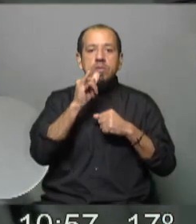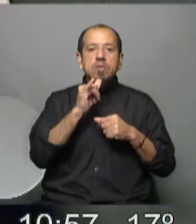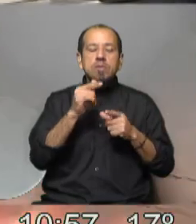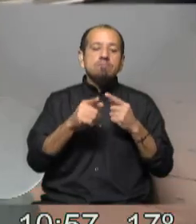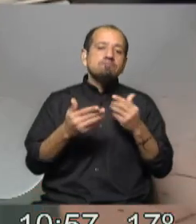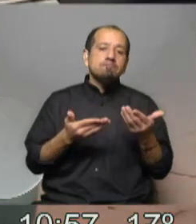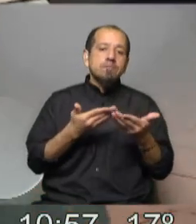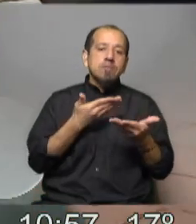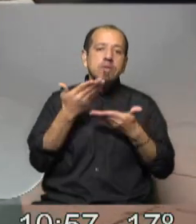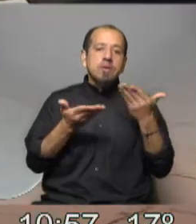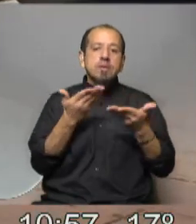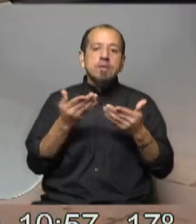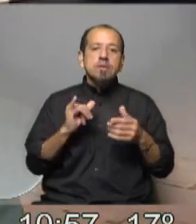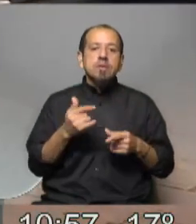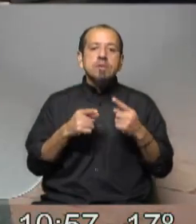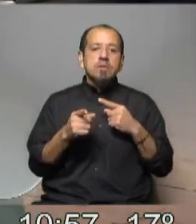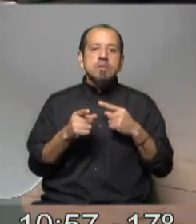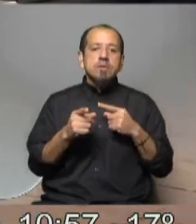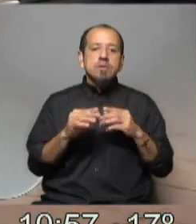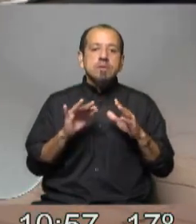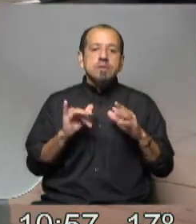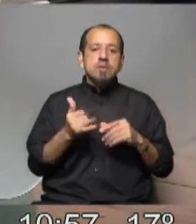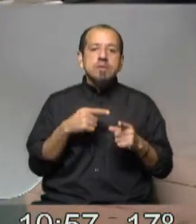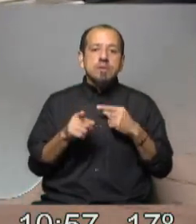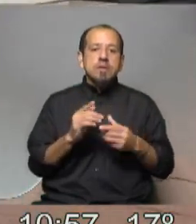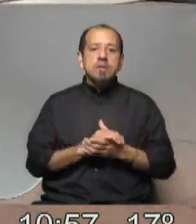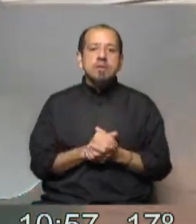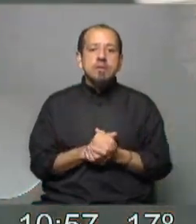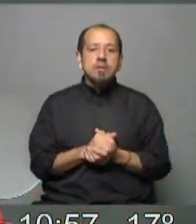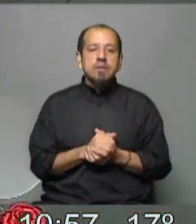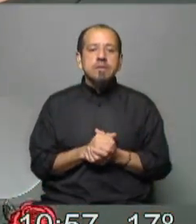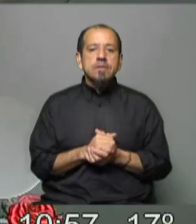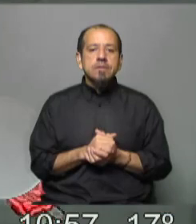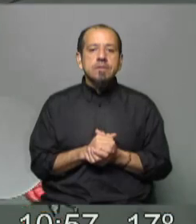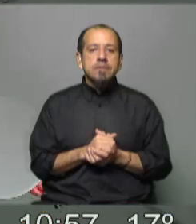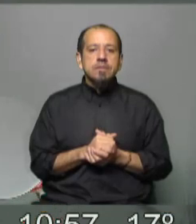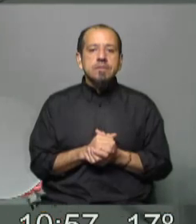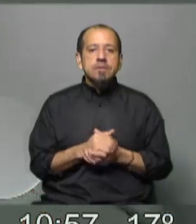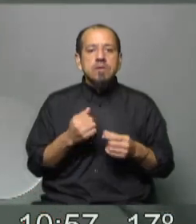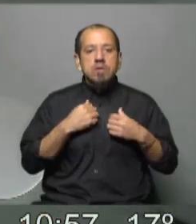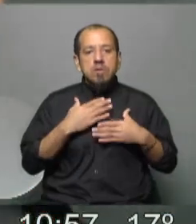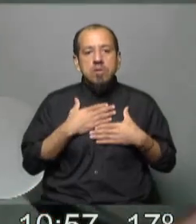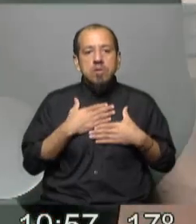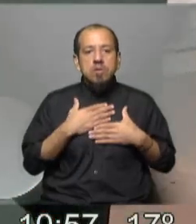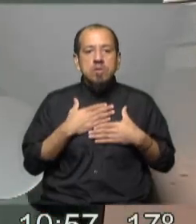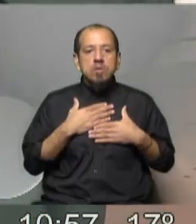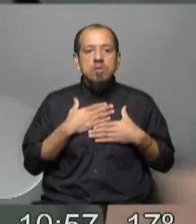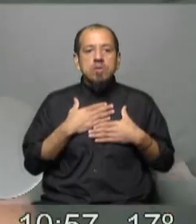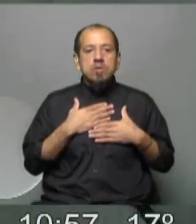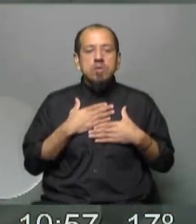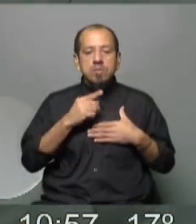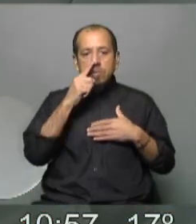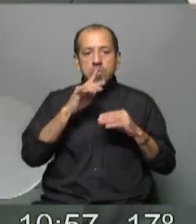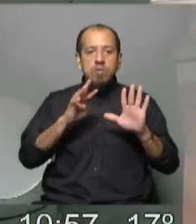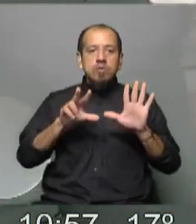y dijimos, bueno, vamos a ponerle un broche y dejarlo esto redondito como está. Bueno, Martín, para nuestras generaciones, los nacidos desde el 85 en